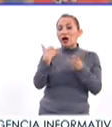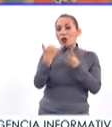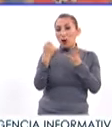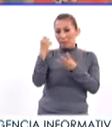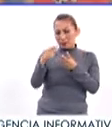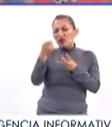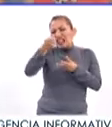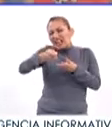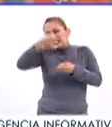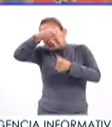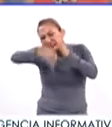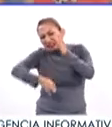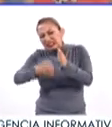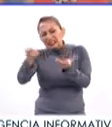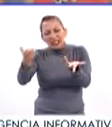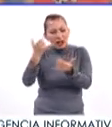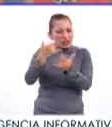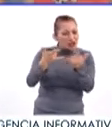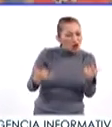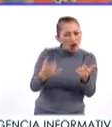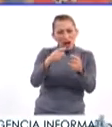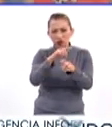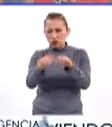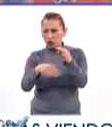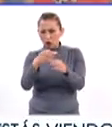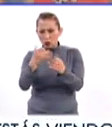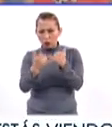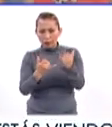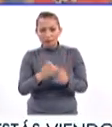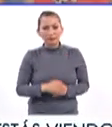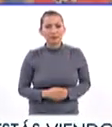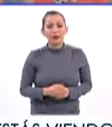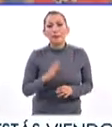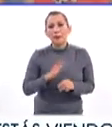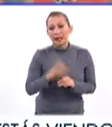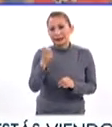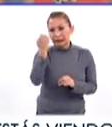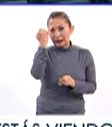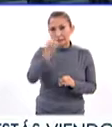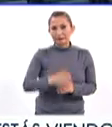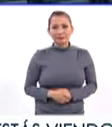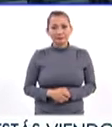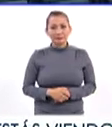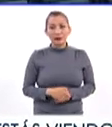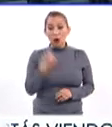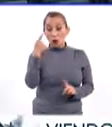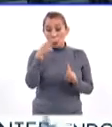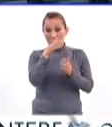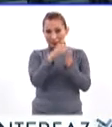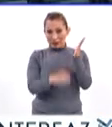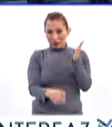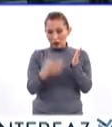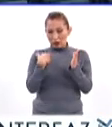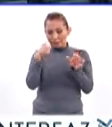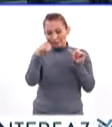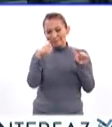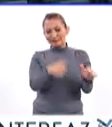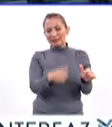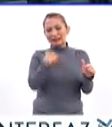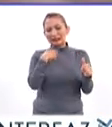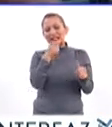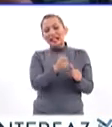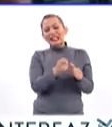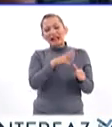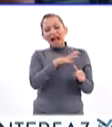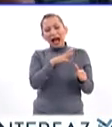de sí mismo para analizar su estructura, narrativa y demás. Básicamente esa es la idea, ¿no? Uno de los capítulos se enfoca en la